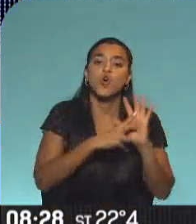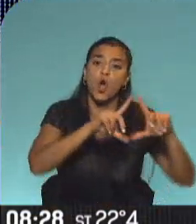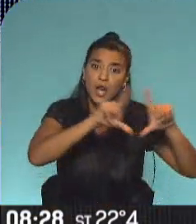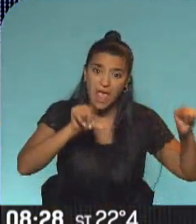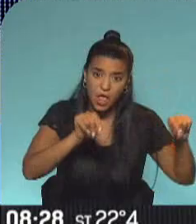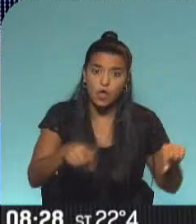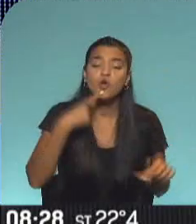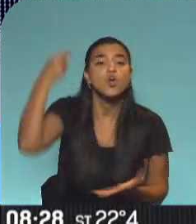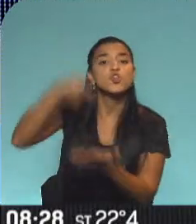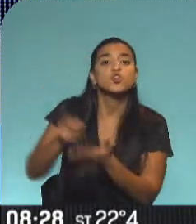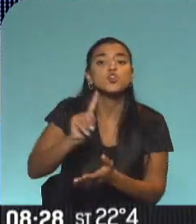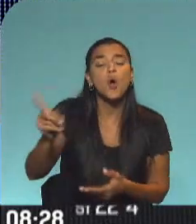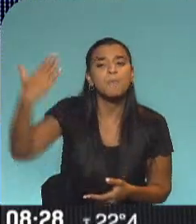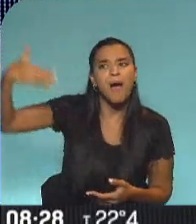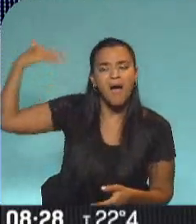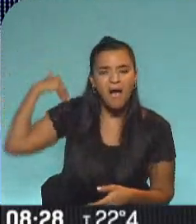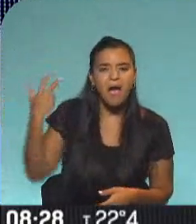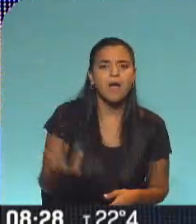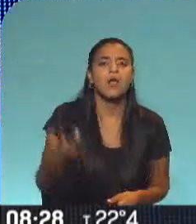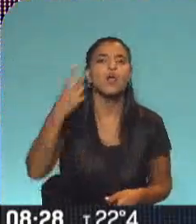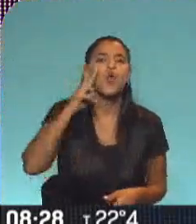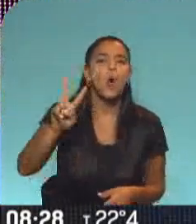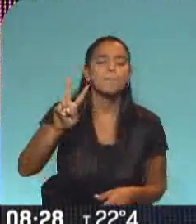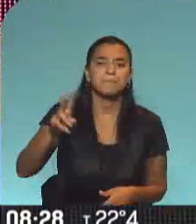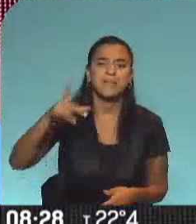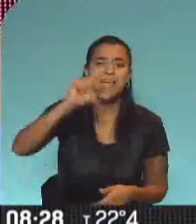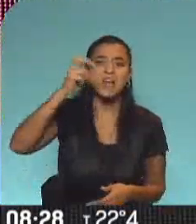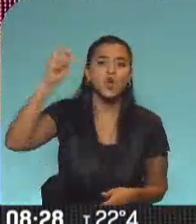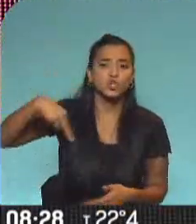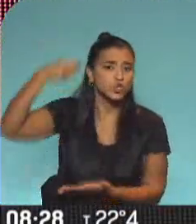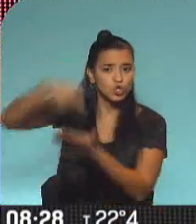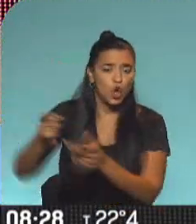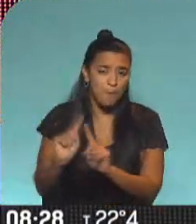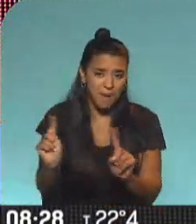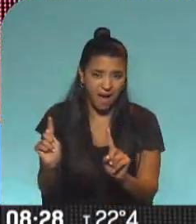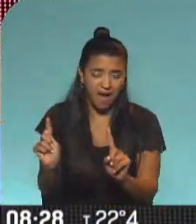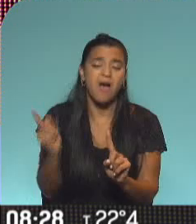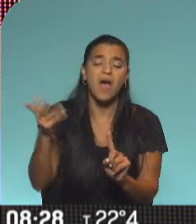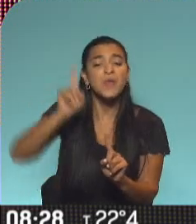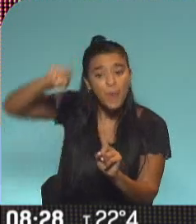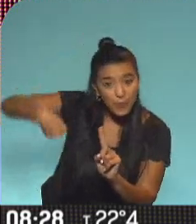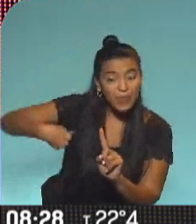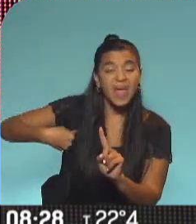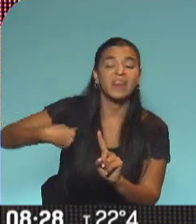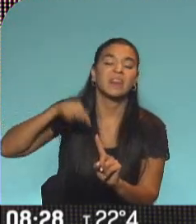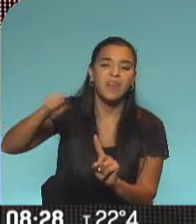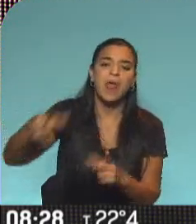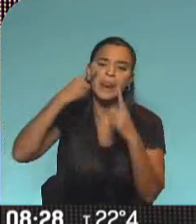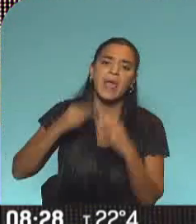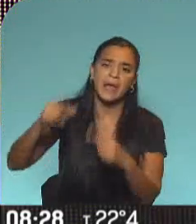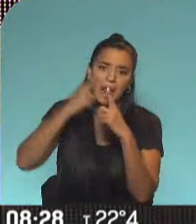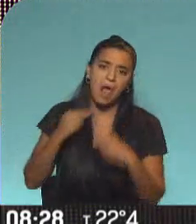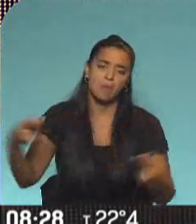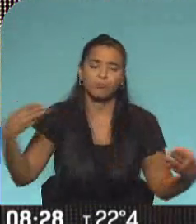repente dejaron de pagar el canon. Allá por principios de los años 2000 dejaron de pagar el canon. Esto originó una serie de